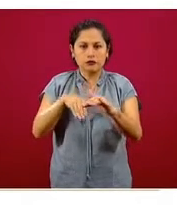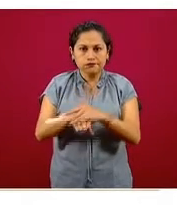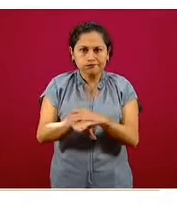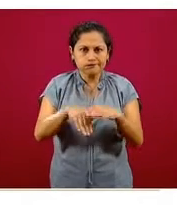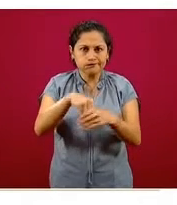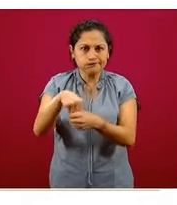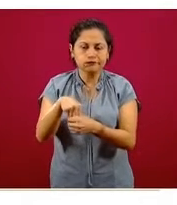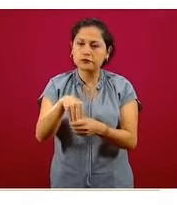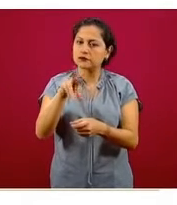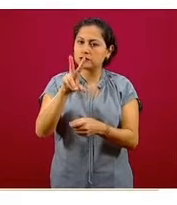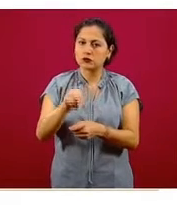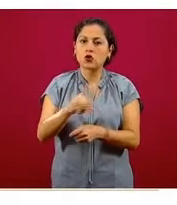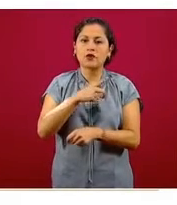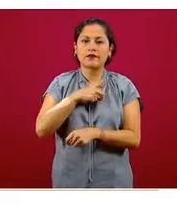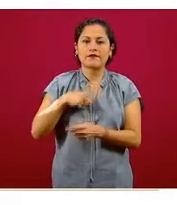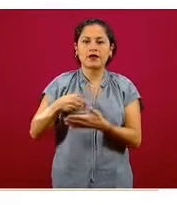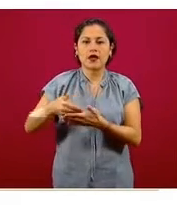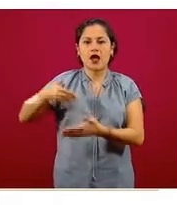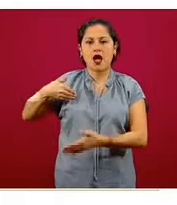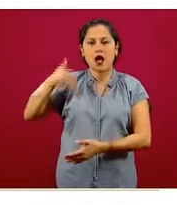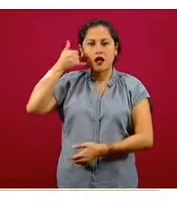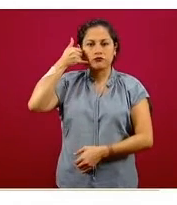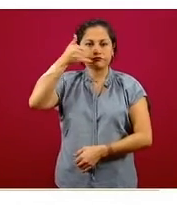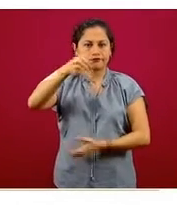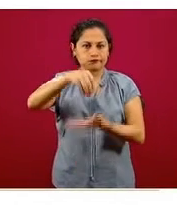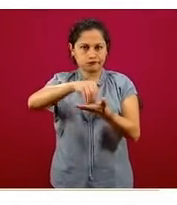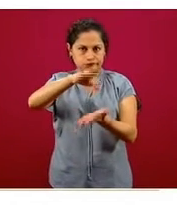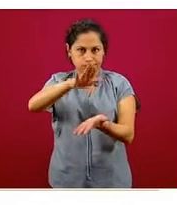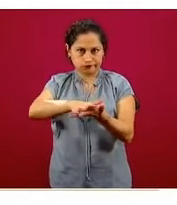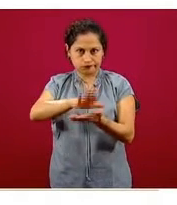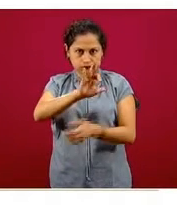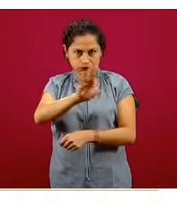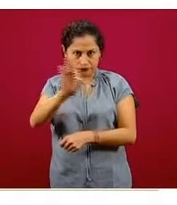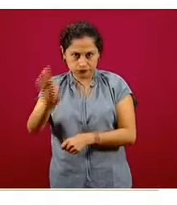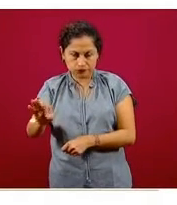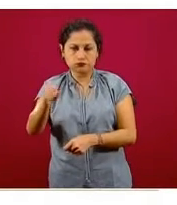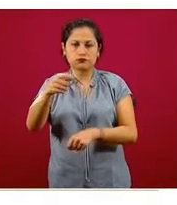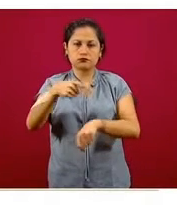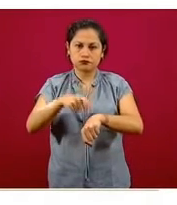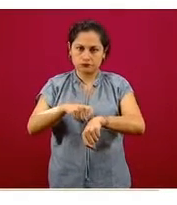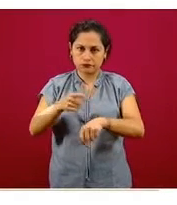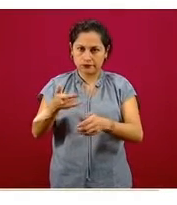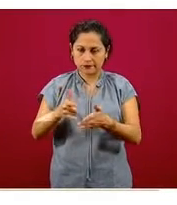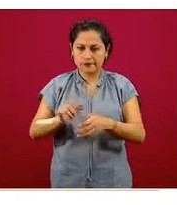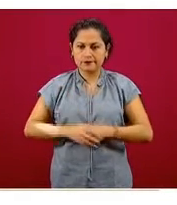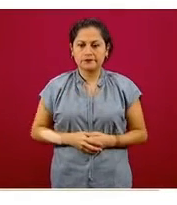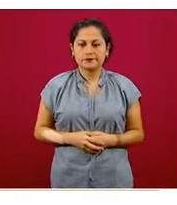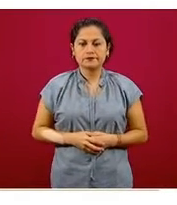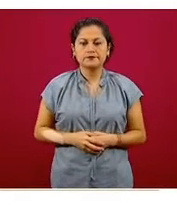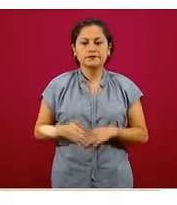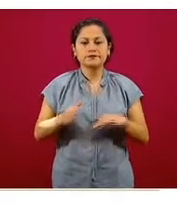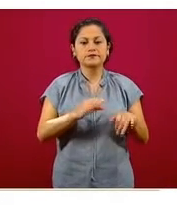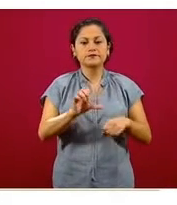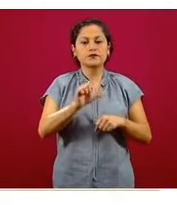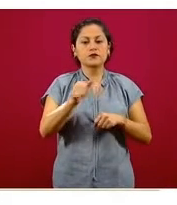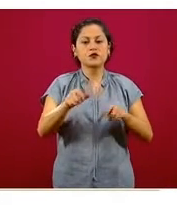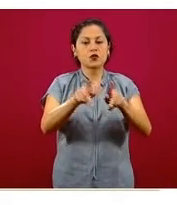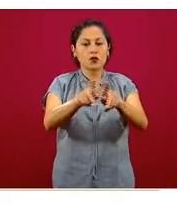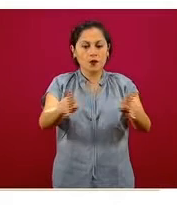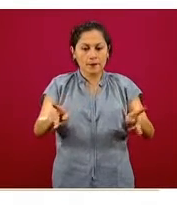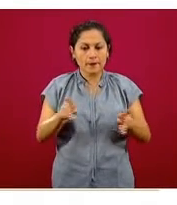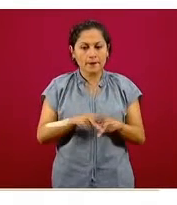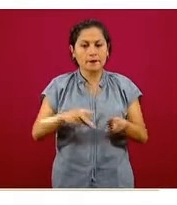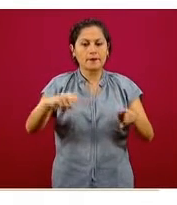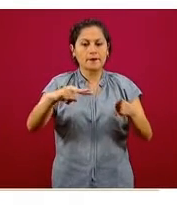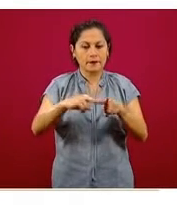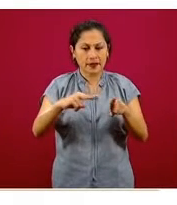haga con citas. En el caso de los parques y plazas públicos, ya desde el rojo había una apertura de un 25%, en naranja esta se incrementa a